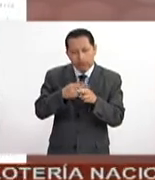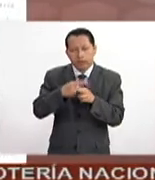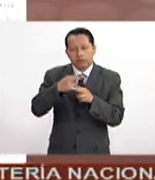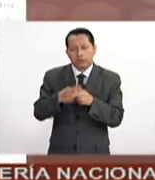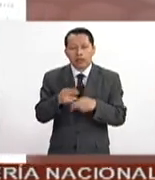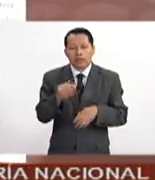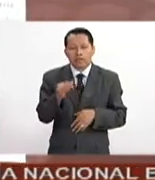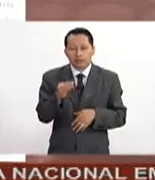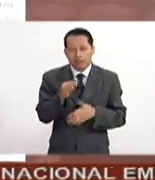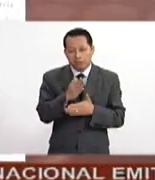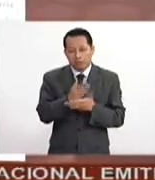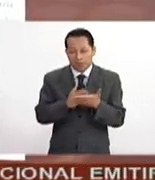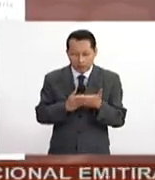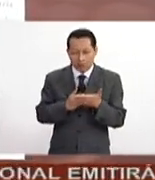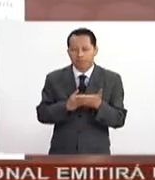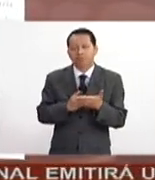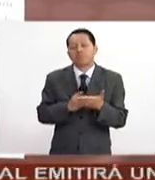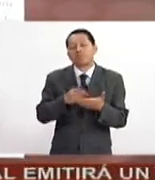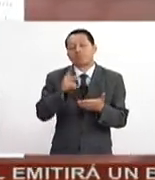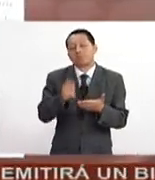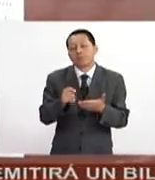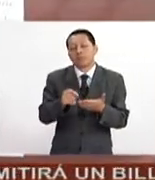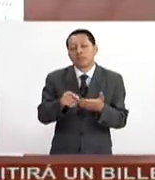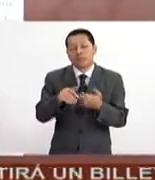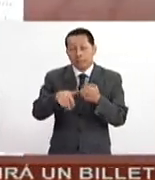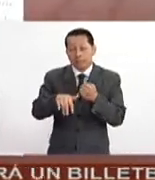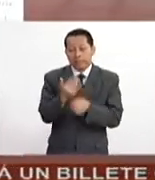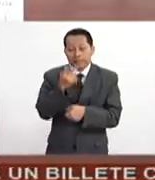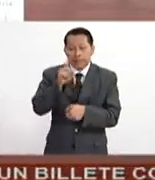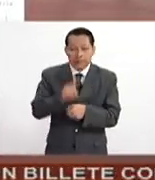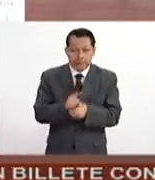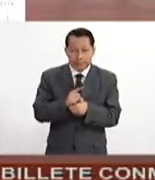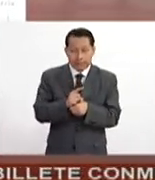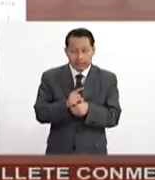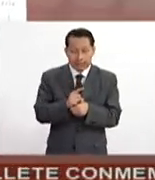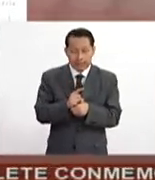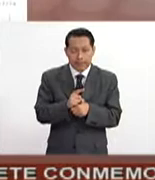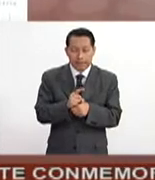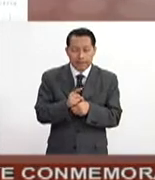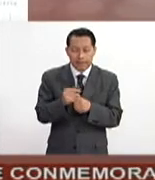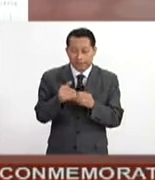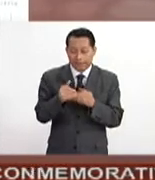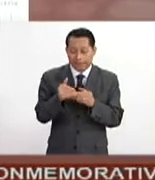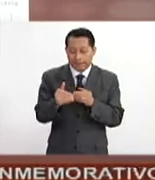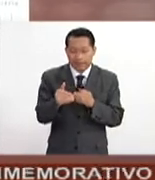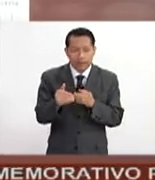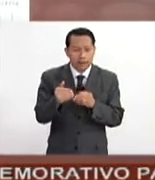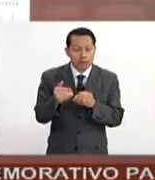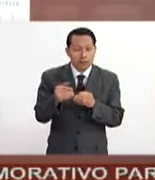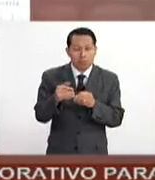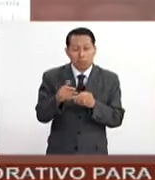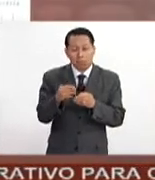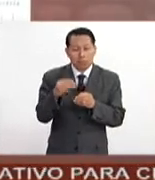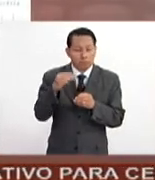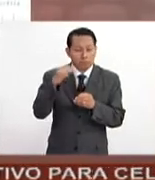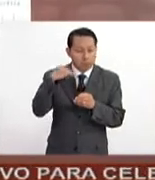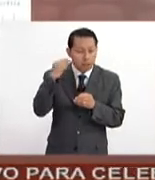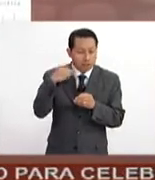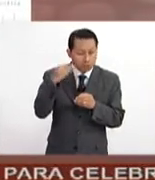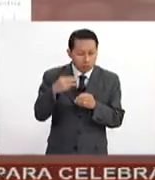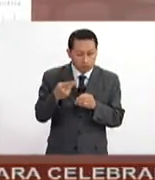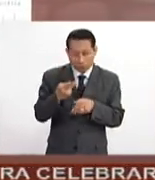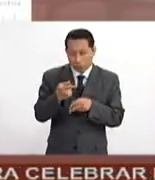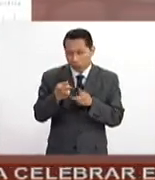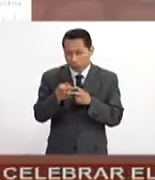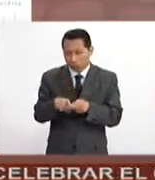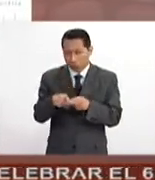de febrero, prácticamente en 15 días, de mediados de febrero a marzo, en 2